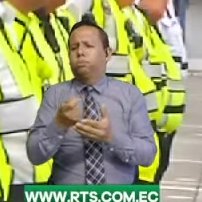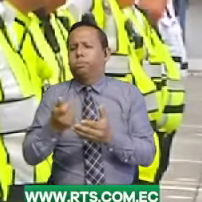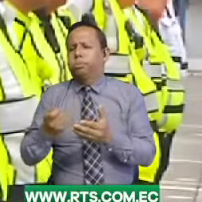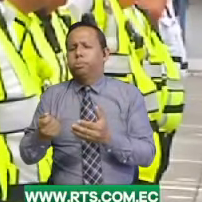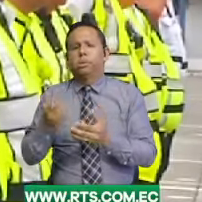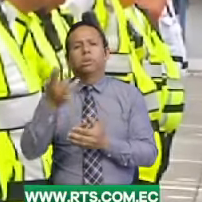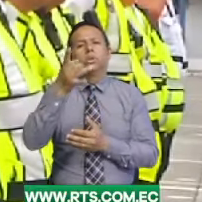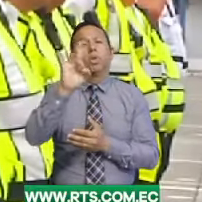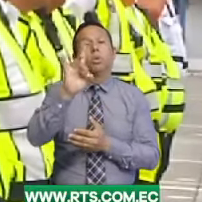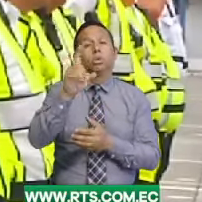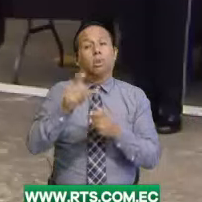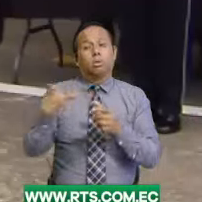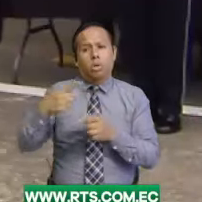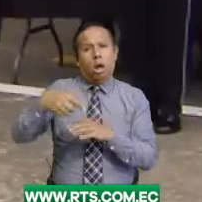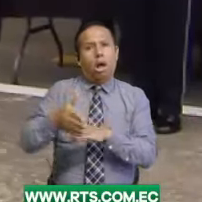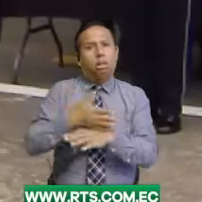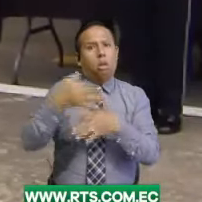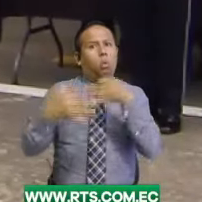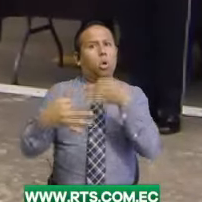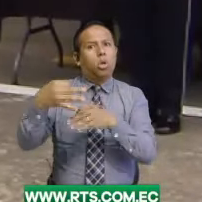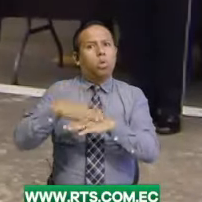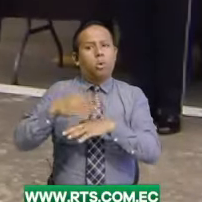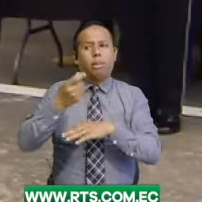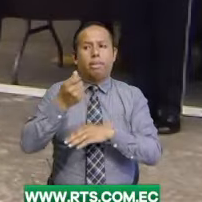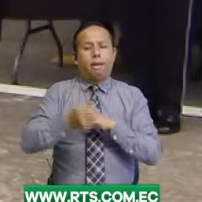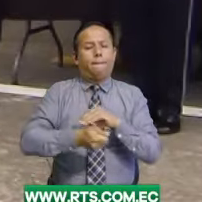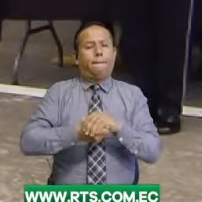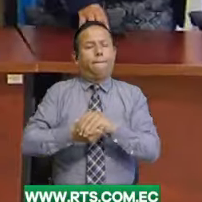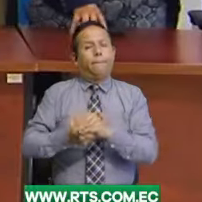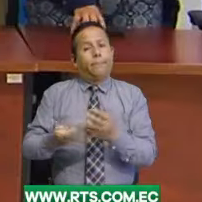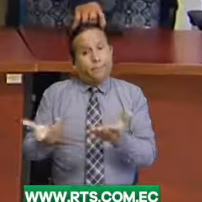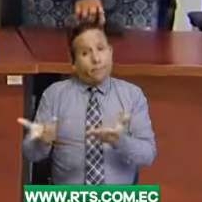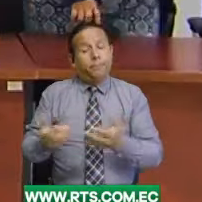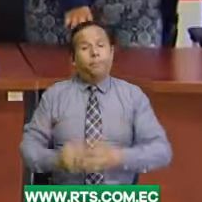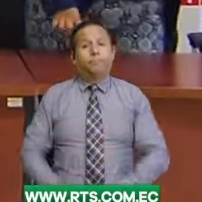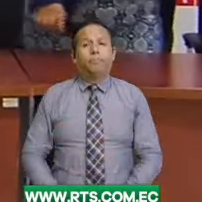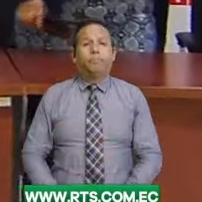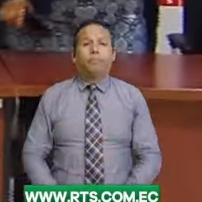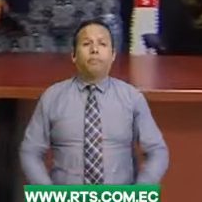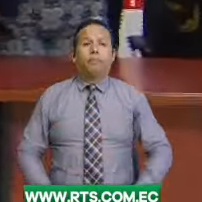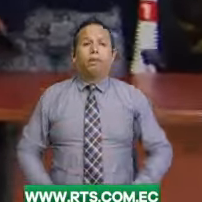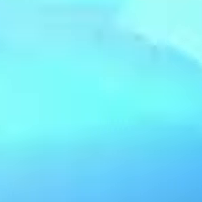por casos que han sido judicializados por cohecho y concusión, informó Charlie Pisa.